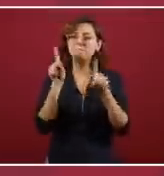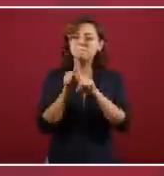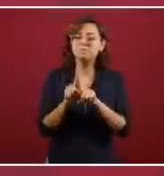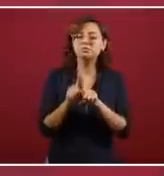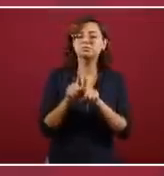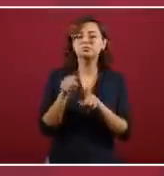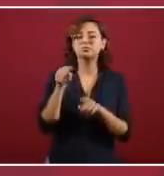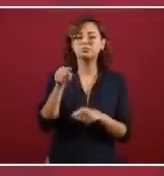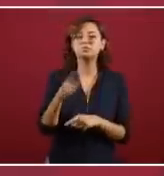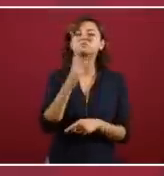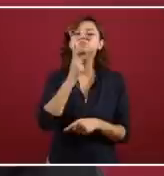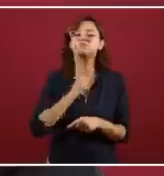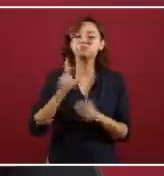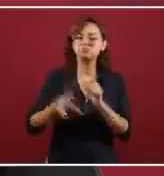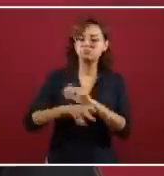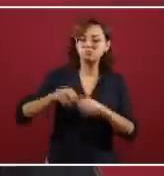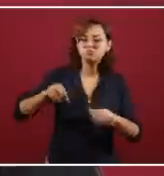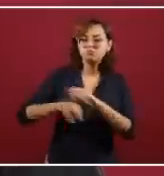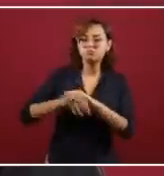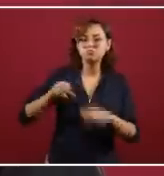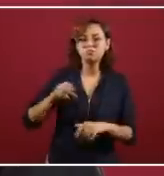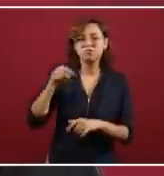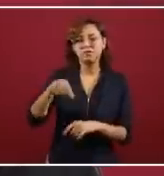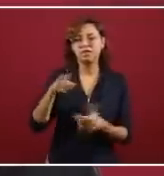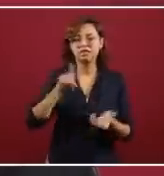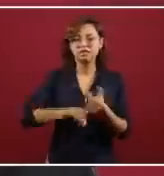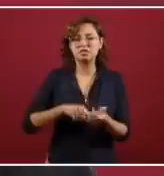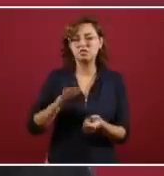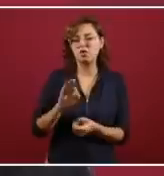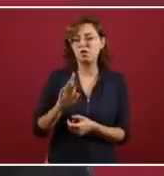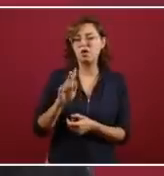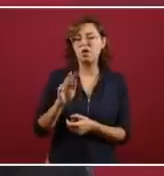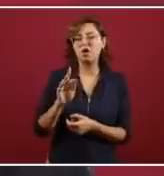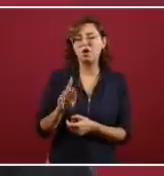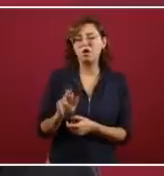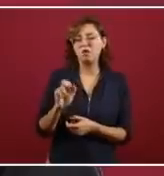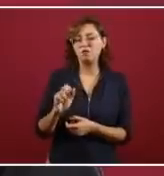la práctica o el método del fracking.